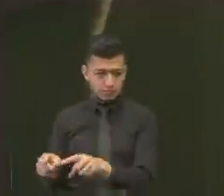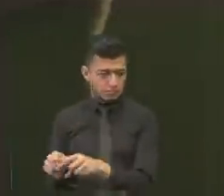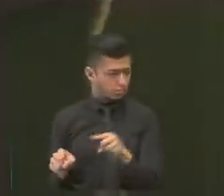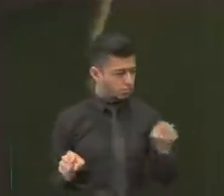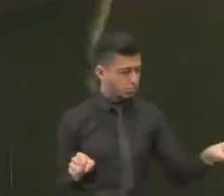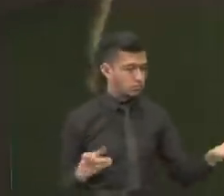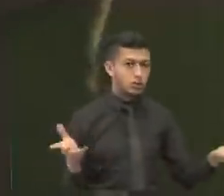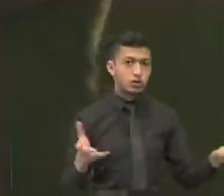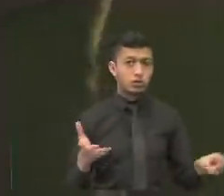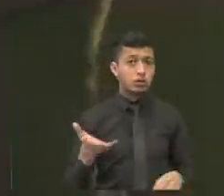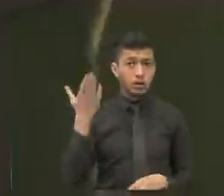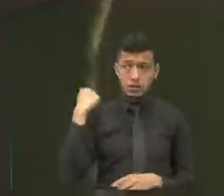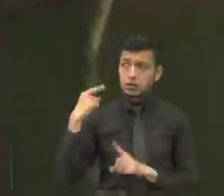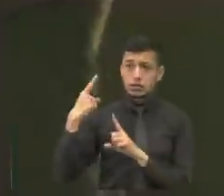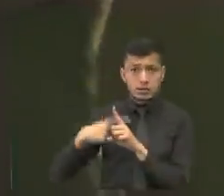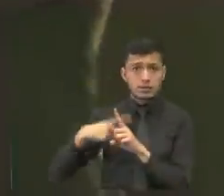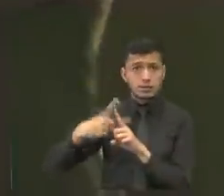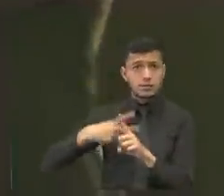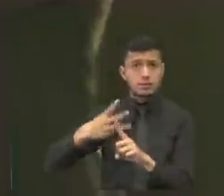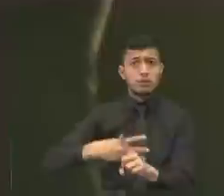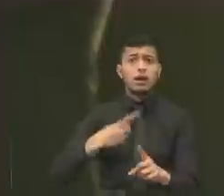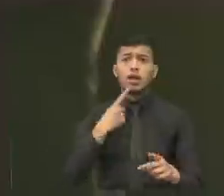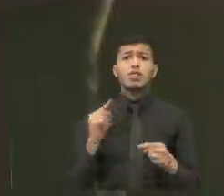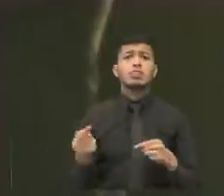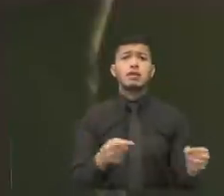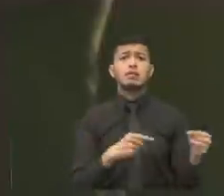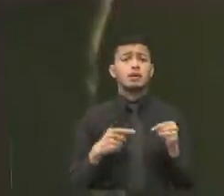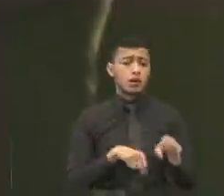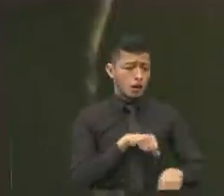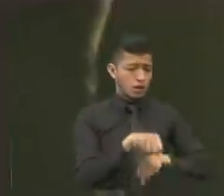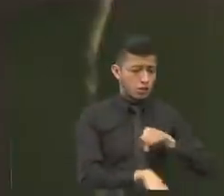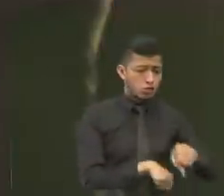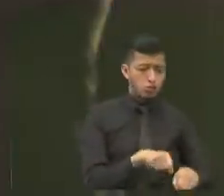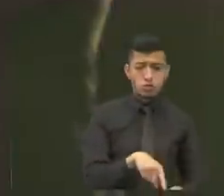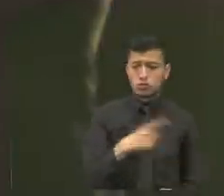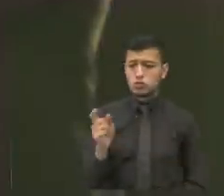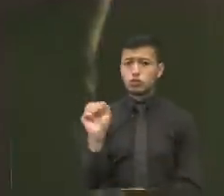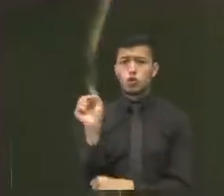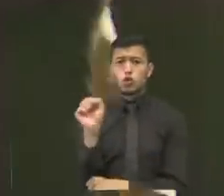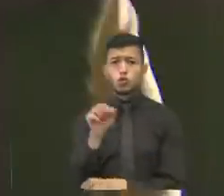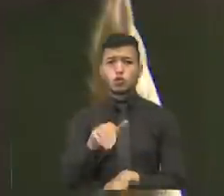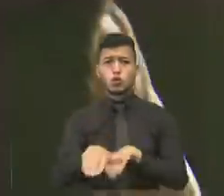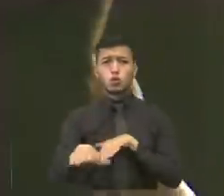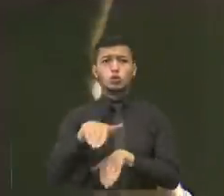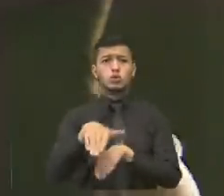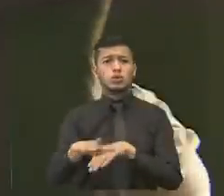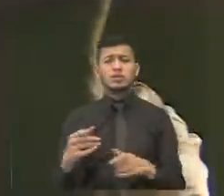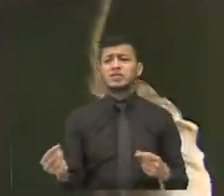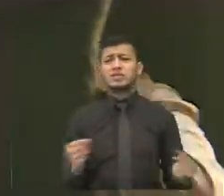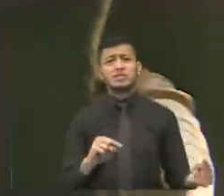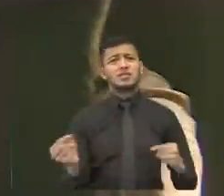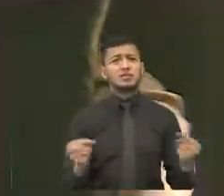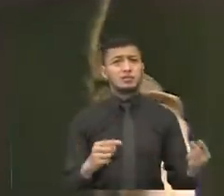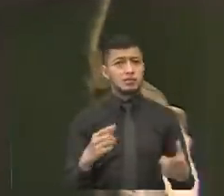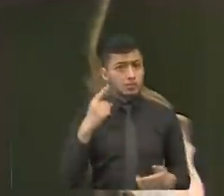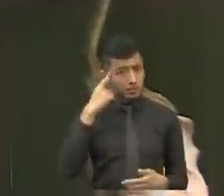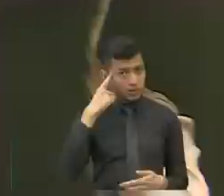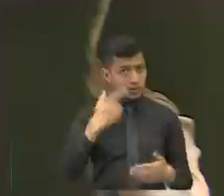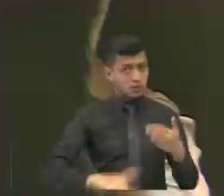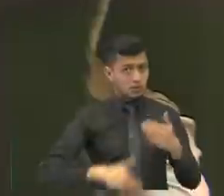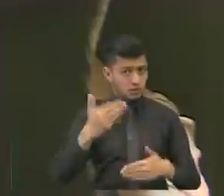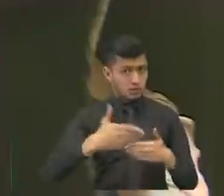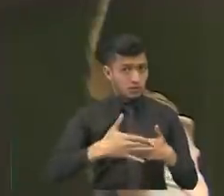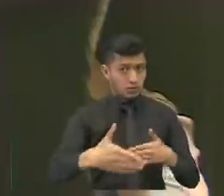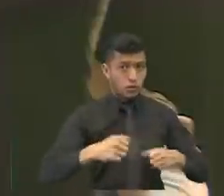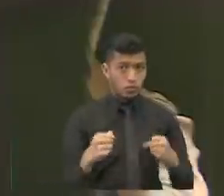últimos meses siempre ha habido debate entre los conductores y los ciclistas por esos espacios que se están asignando. ¿Se podría decir que Bogotá entra en una nueva etapa en donde se